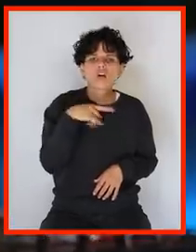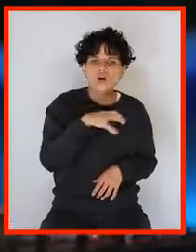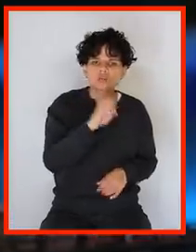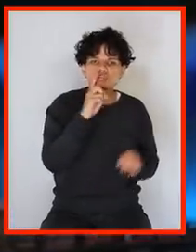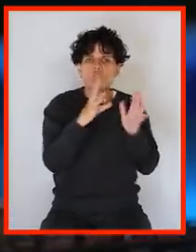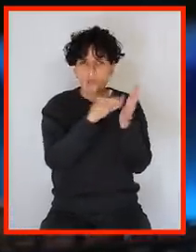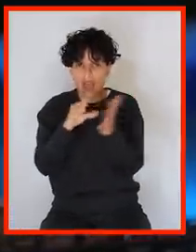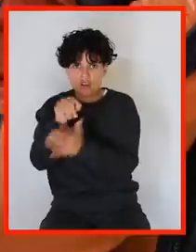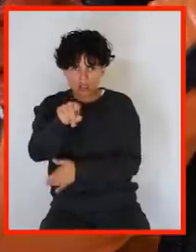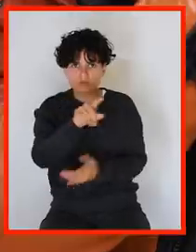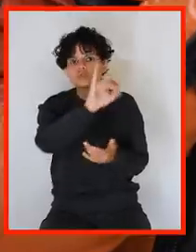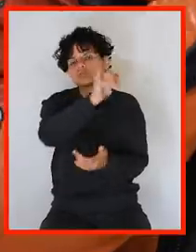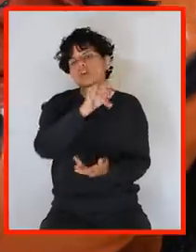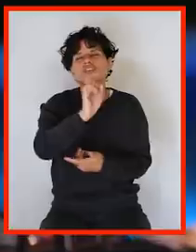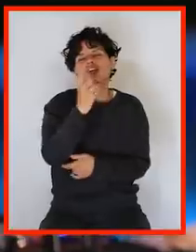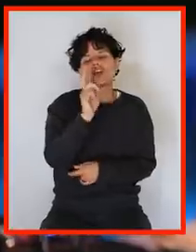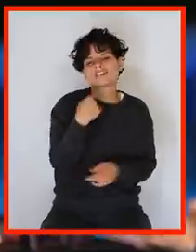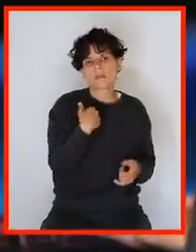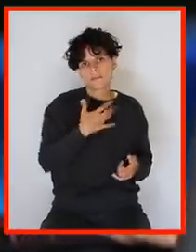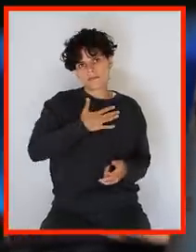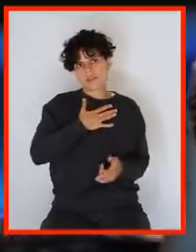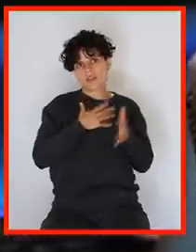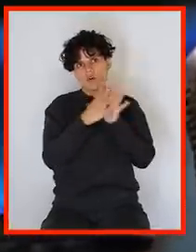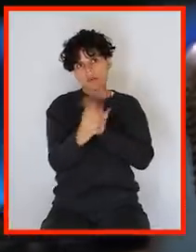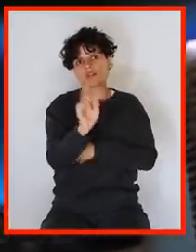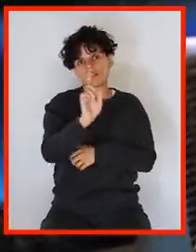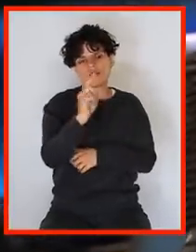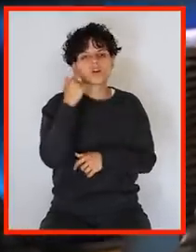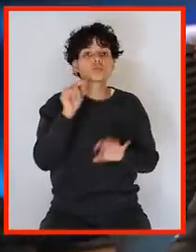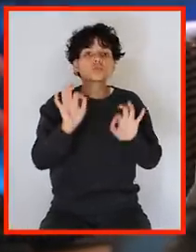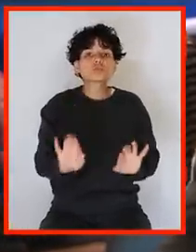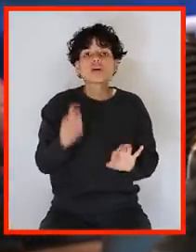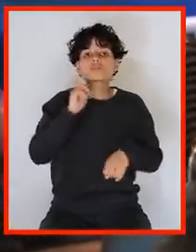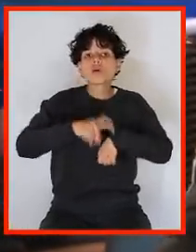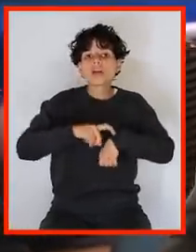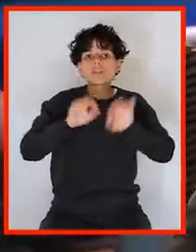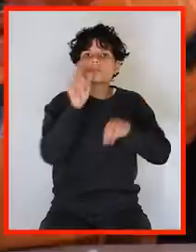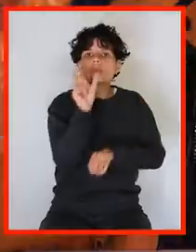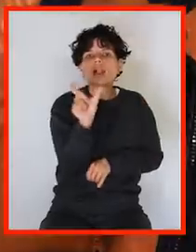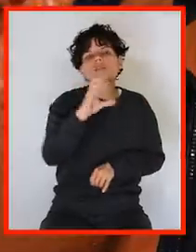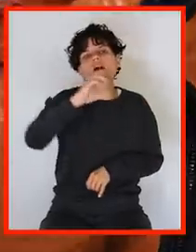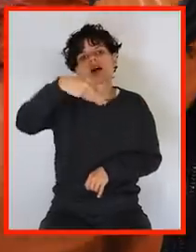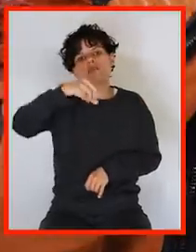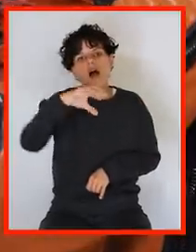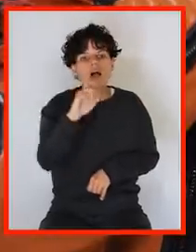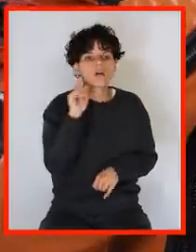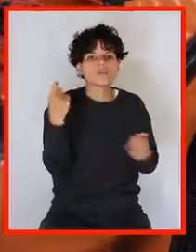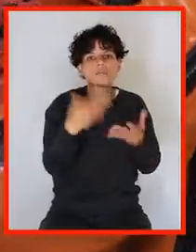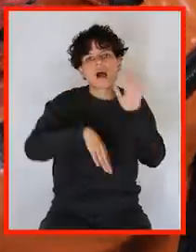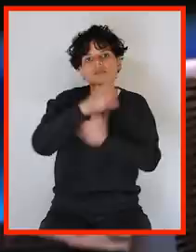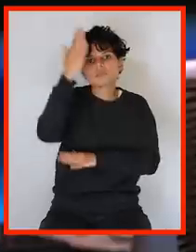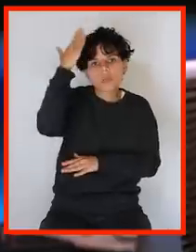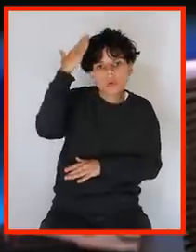Sí, no sé, pues, hay varios, pues. ¿Te copiaron? Sí, pues. O sea, no sé si me copiaron, yo creo que fue como la del momento, pues. Pero como justo después